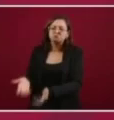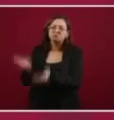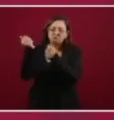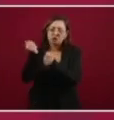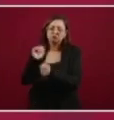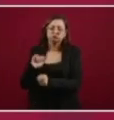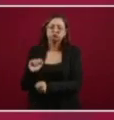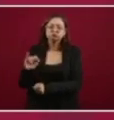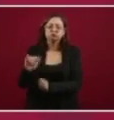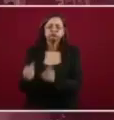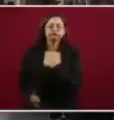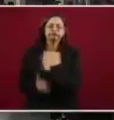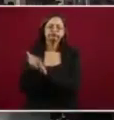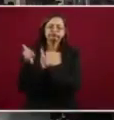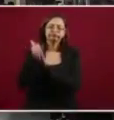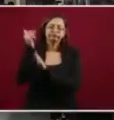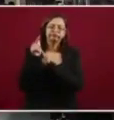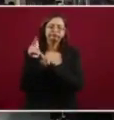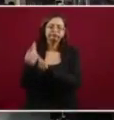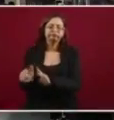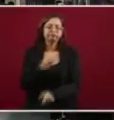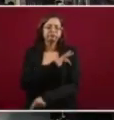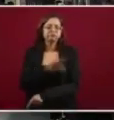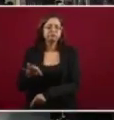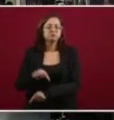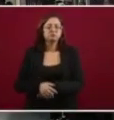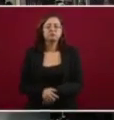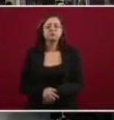terminar. Por ejemplo,